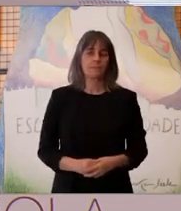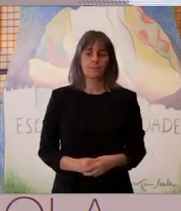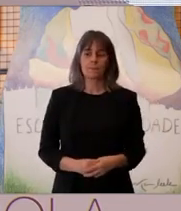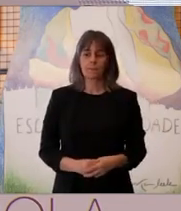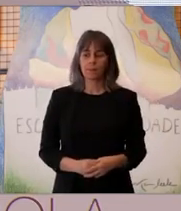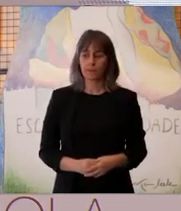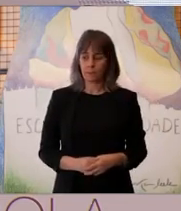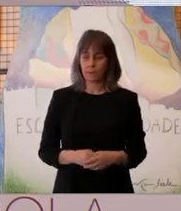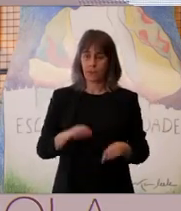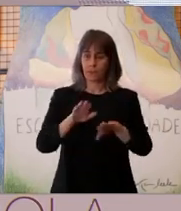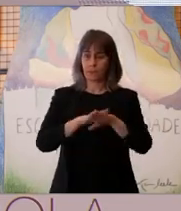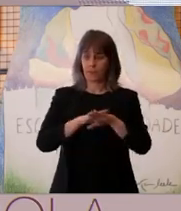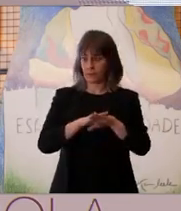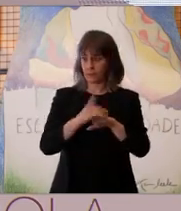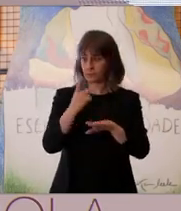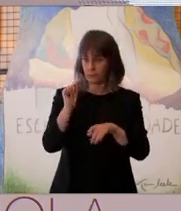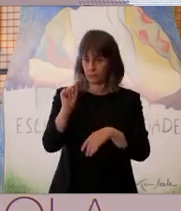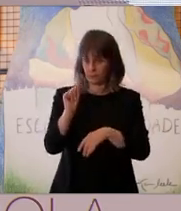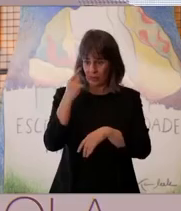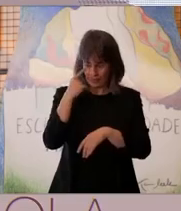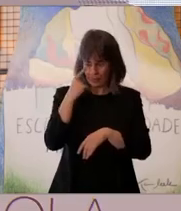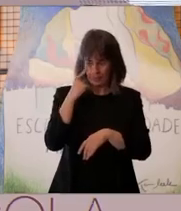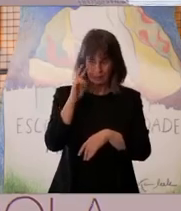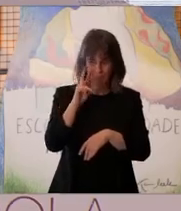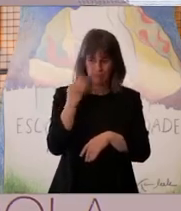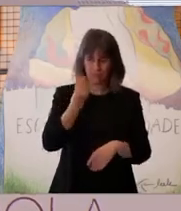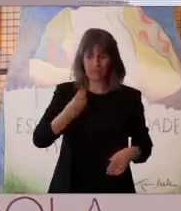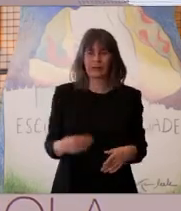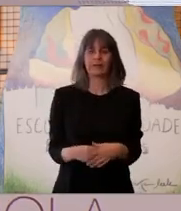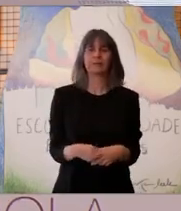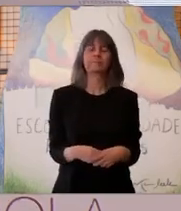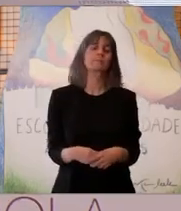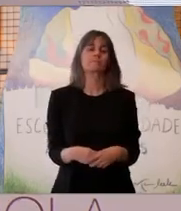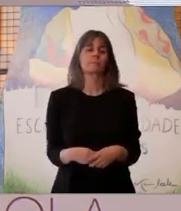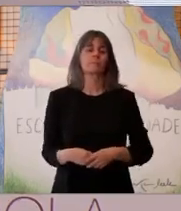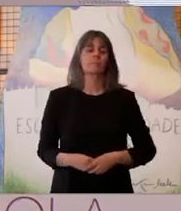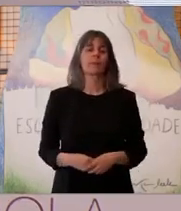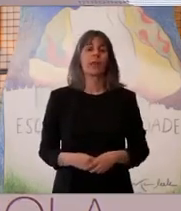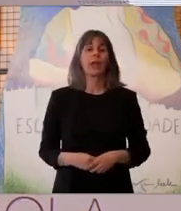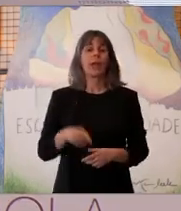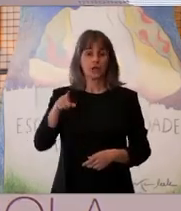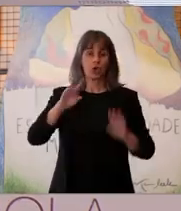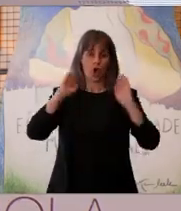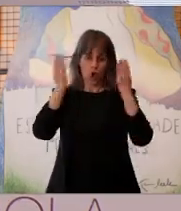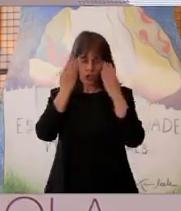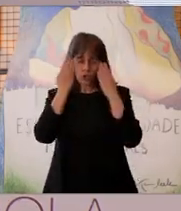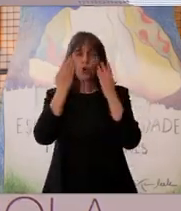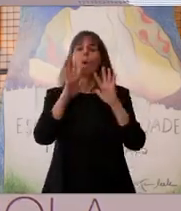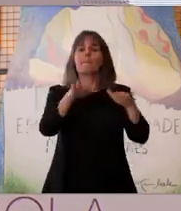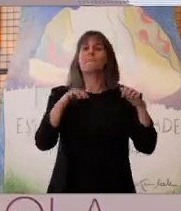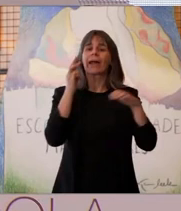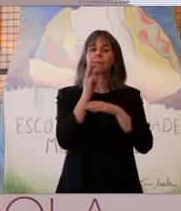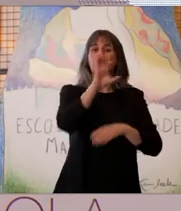esperad un momento porque no veo bien y aquí ya lo veo mejor esto en el en el congreso en los parlamentos autonómicos